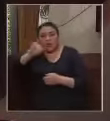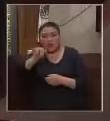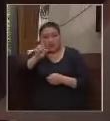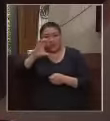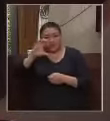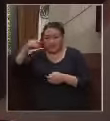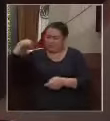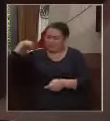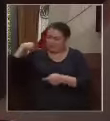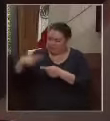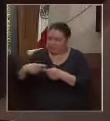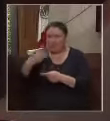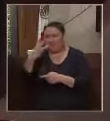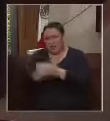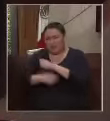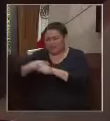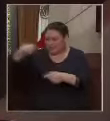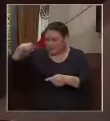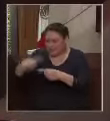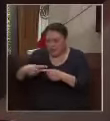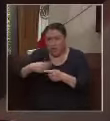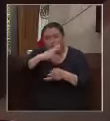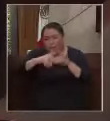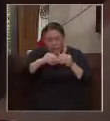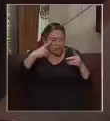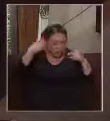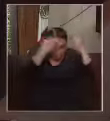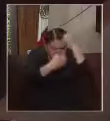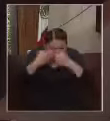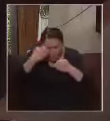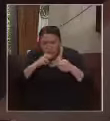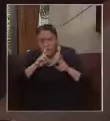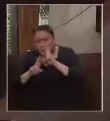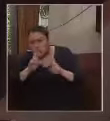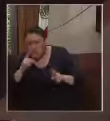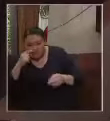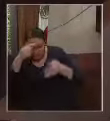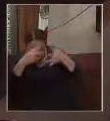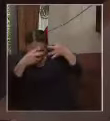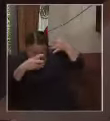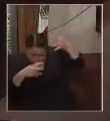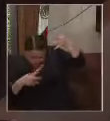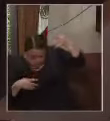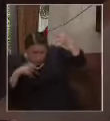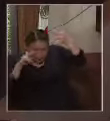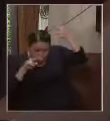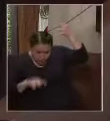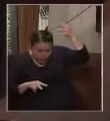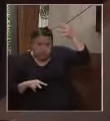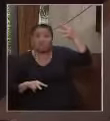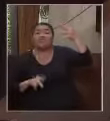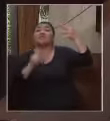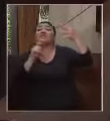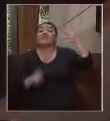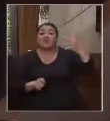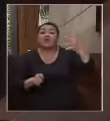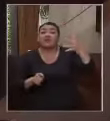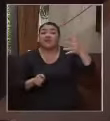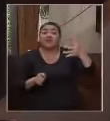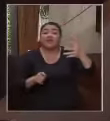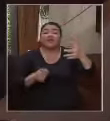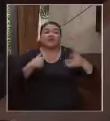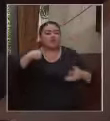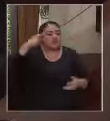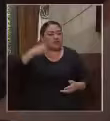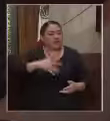los últimos tres años, por lo menos, tres años y medio, muy probablemente vamos a encontrar cómo ha habido una interpretación, pues